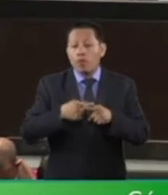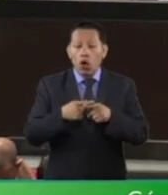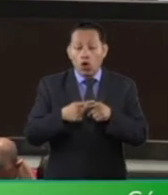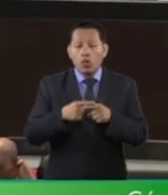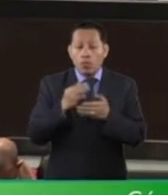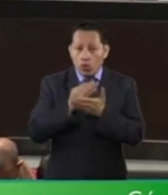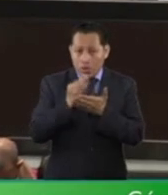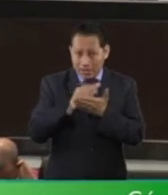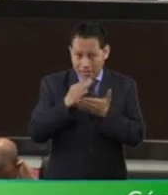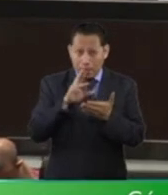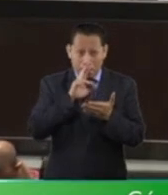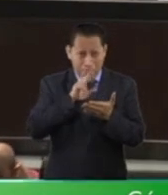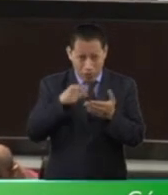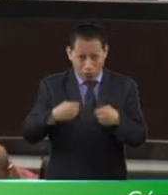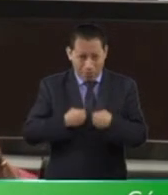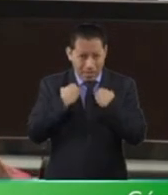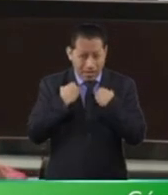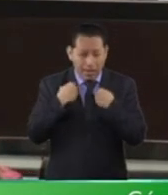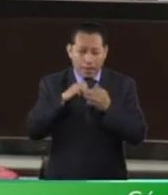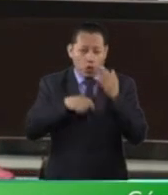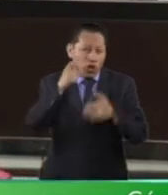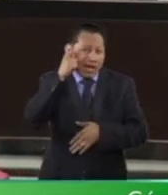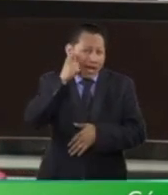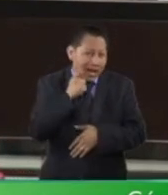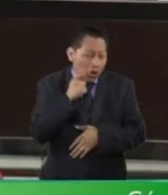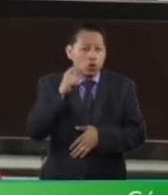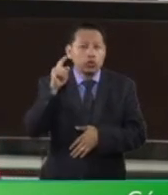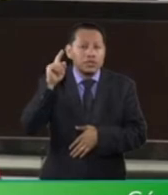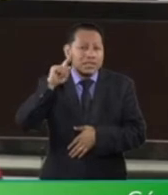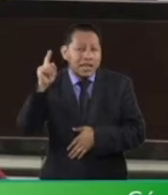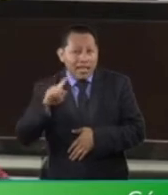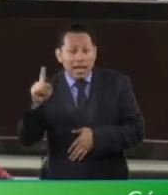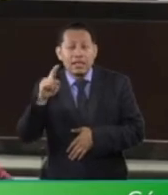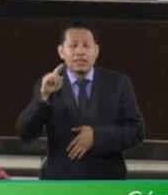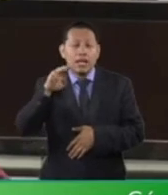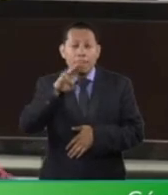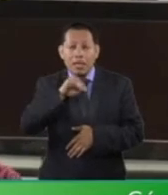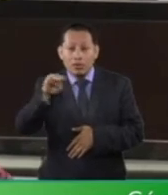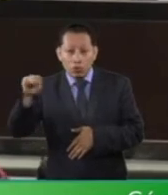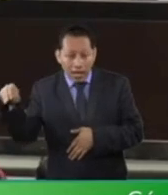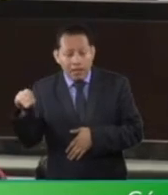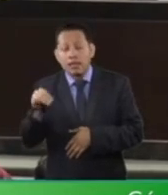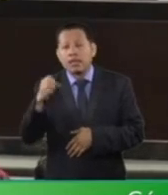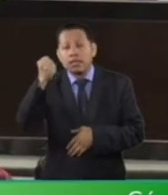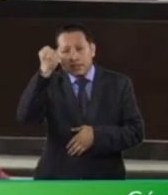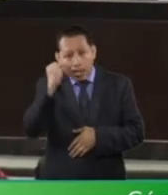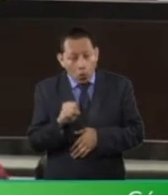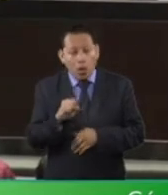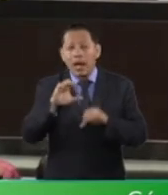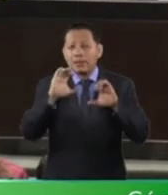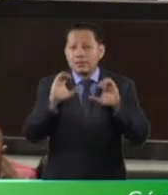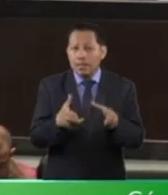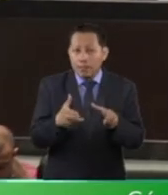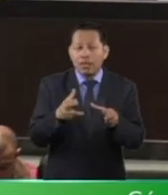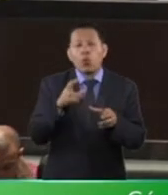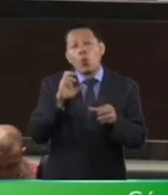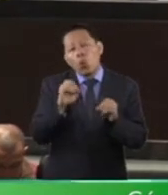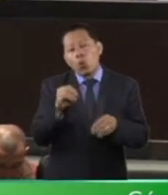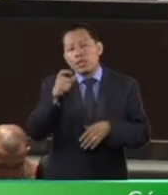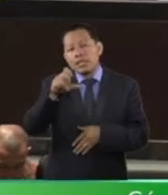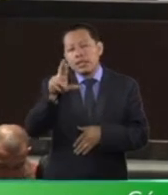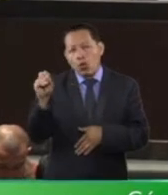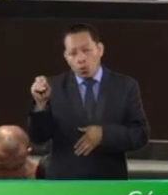el gobierno, si se vive mejor en Guerrero, en Zacatecas, en Michoacán, en Sinaloa, en Chiapas o en Quintana